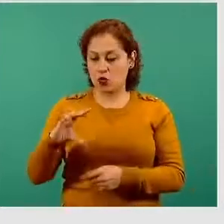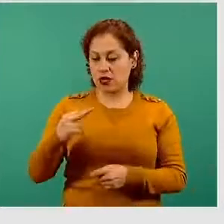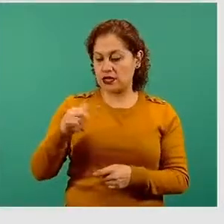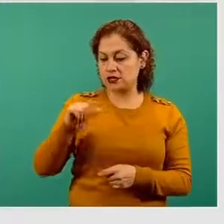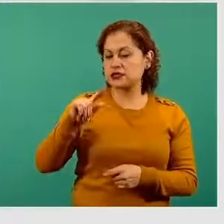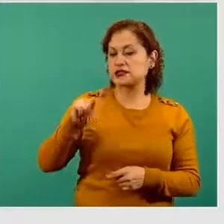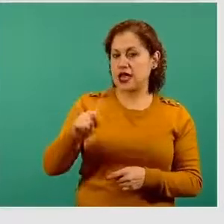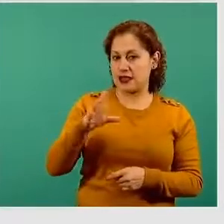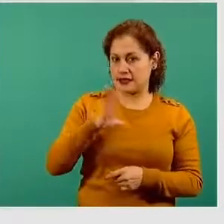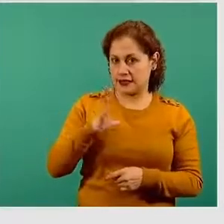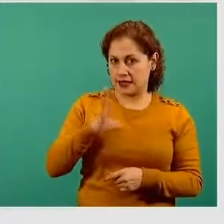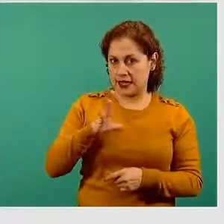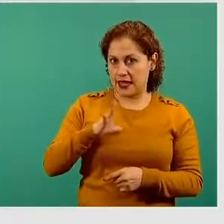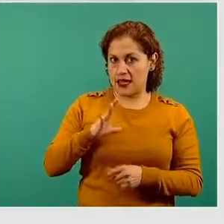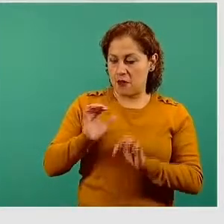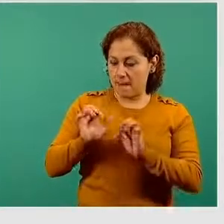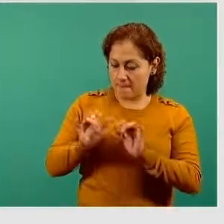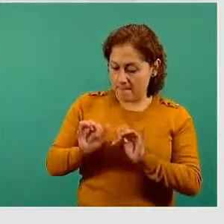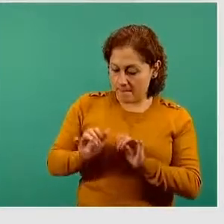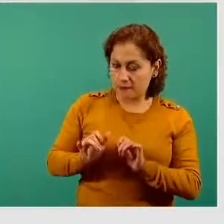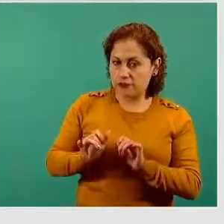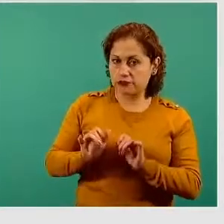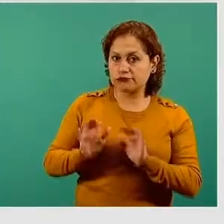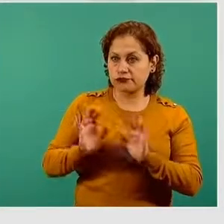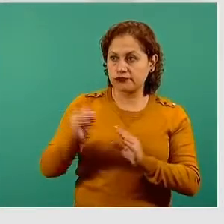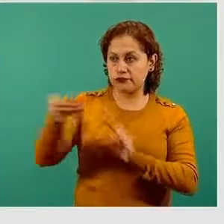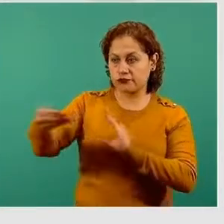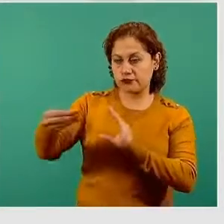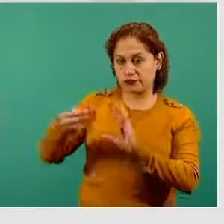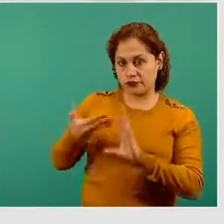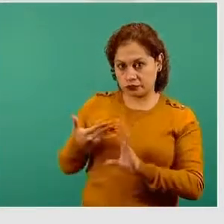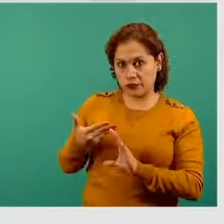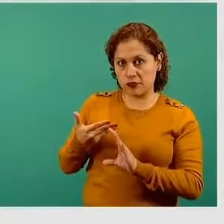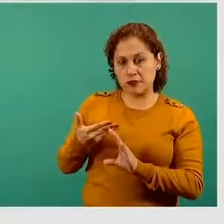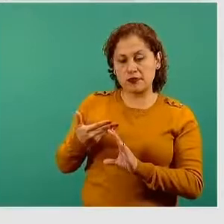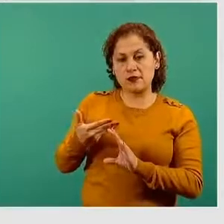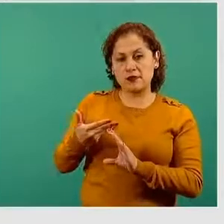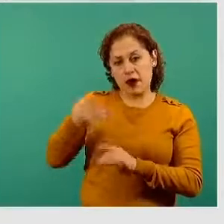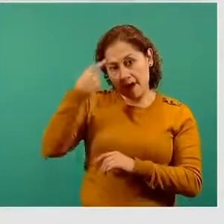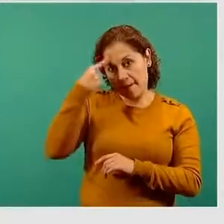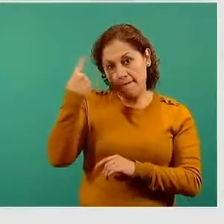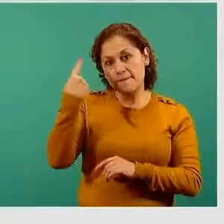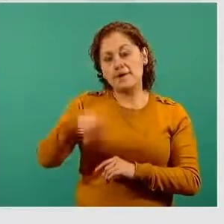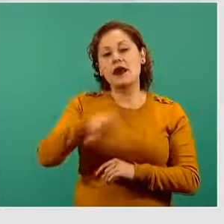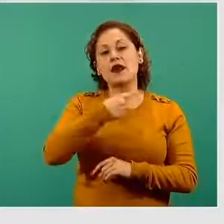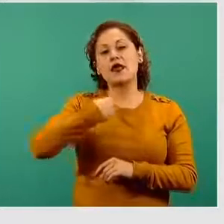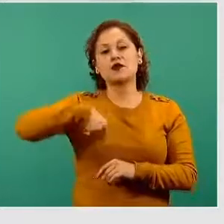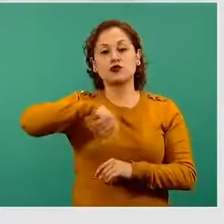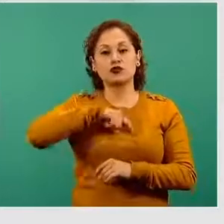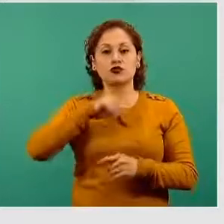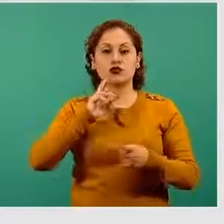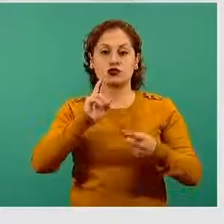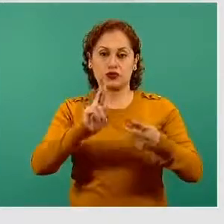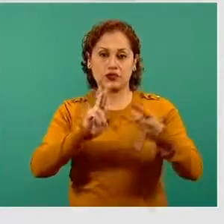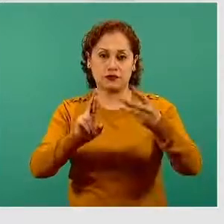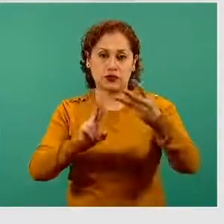que todo esto llega con nosotros a través de comunicación social para que podamos